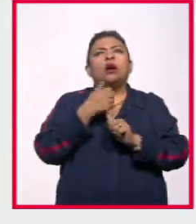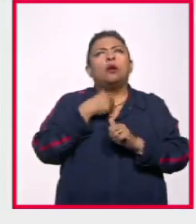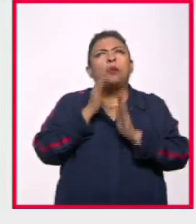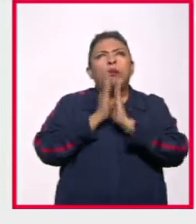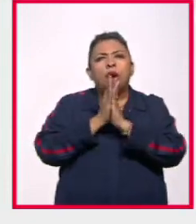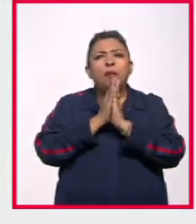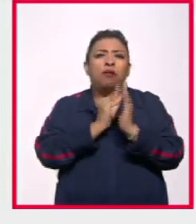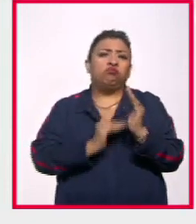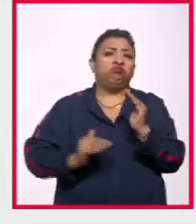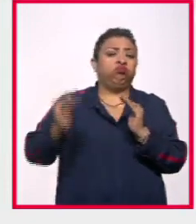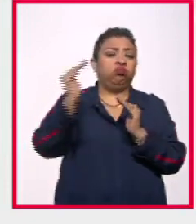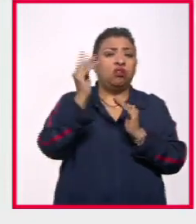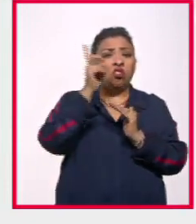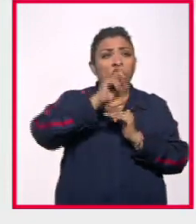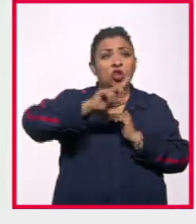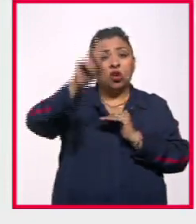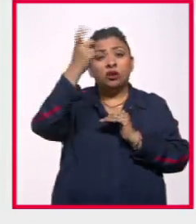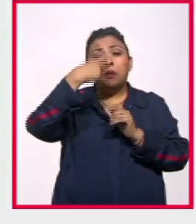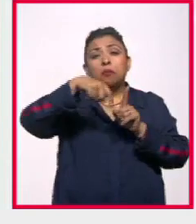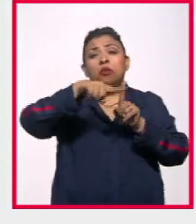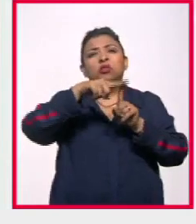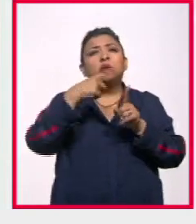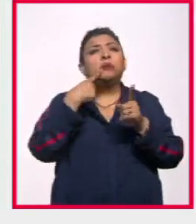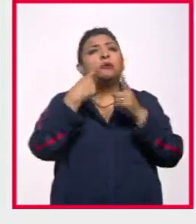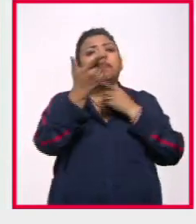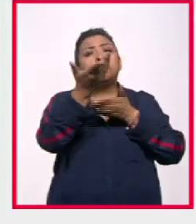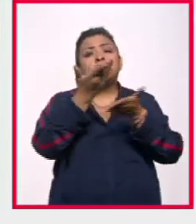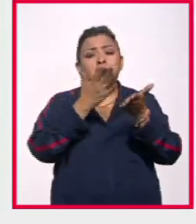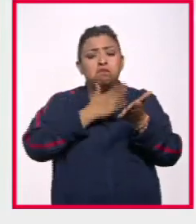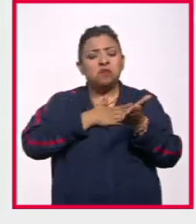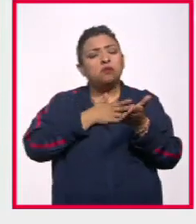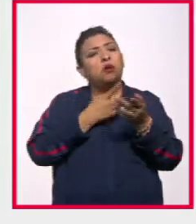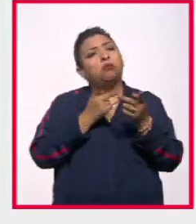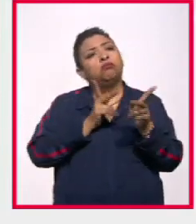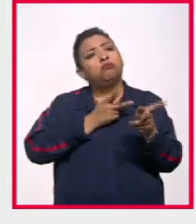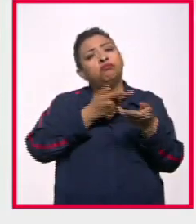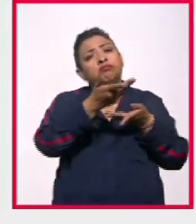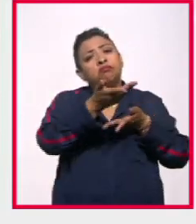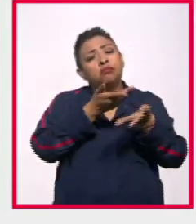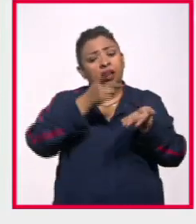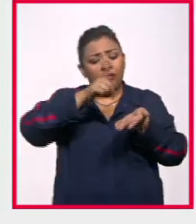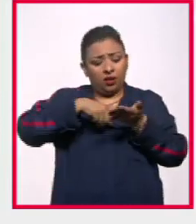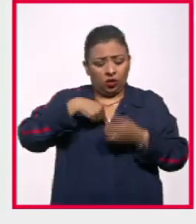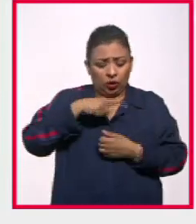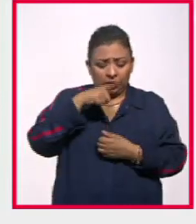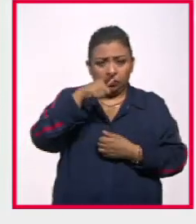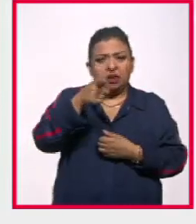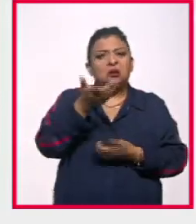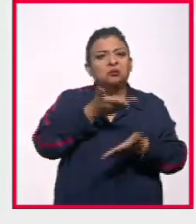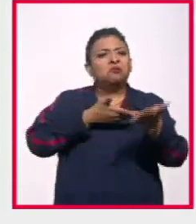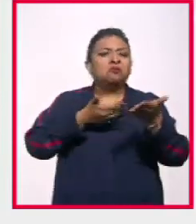superiores, tiene por virtud la de ser al menos un diálogo con uno mismo, con nuestro interior espiritual.